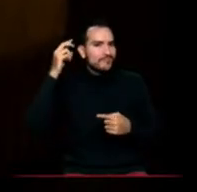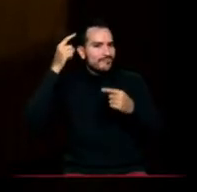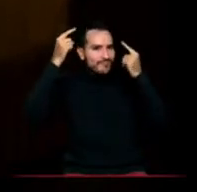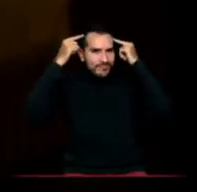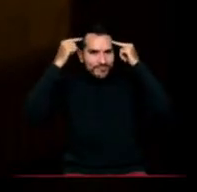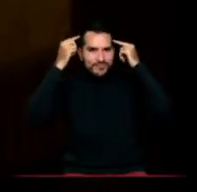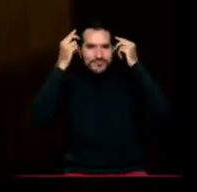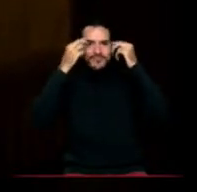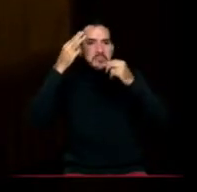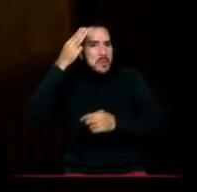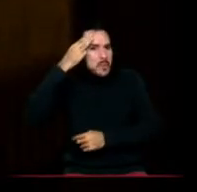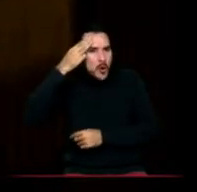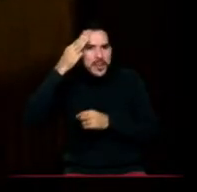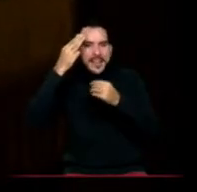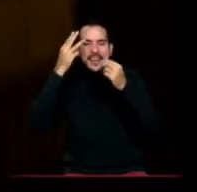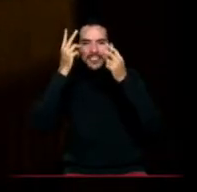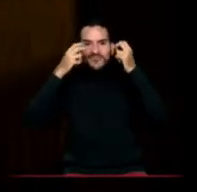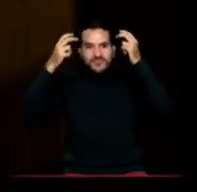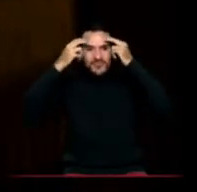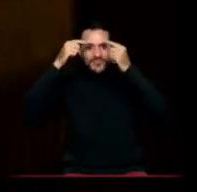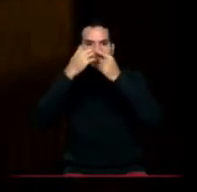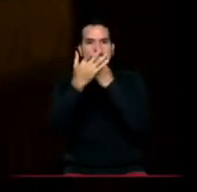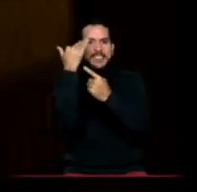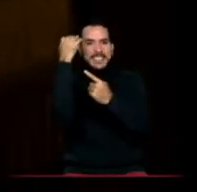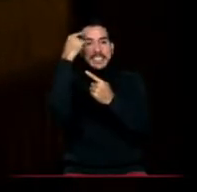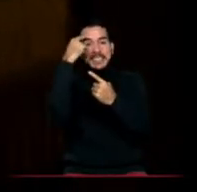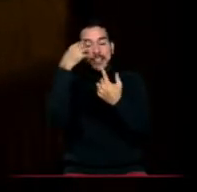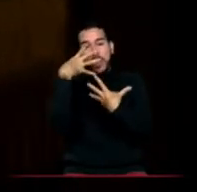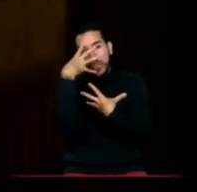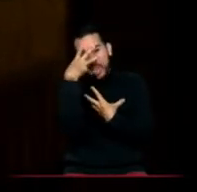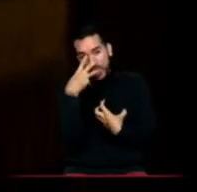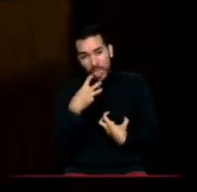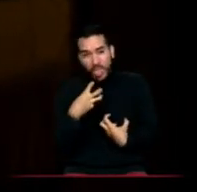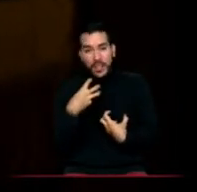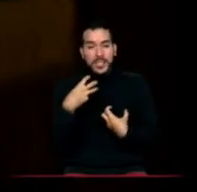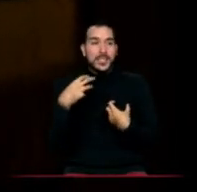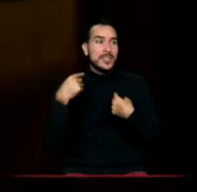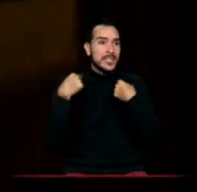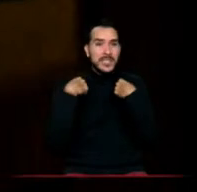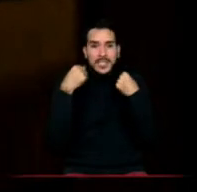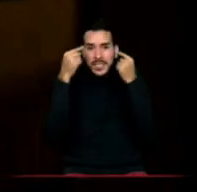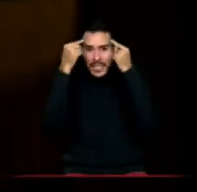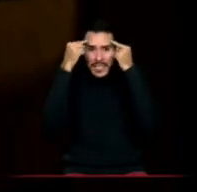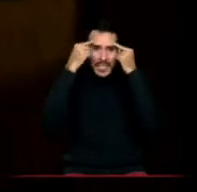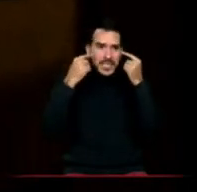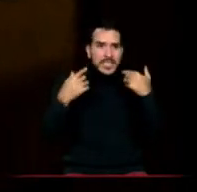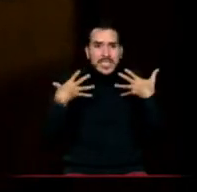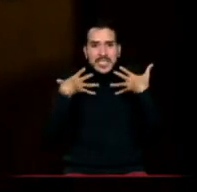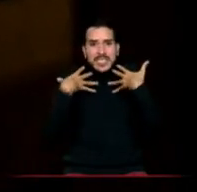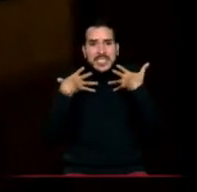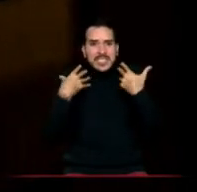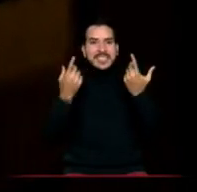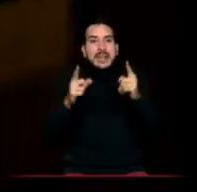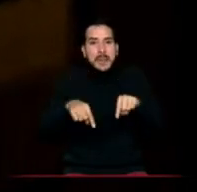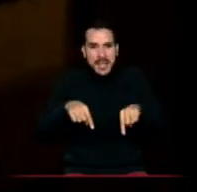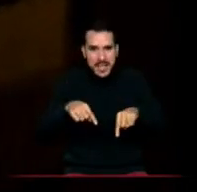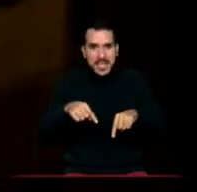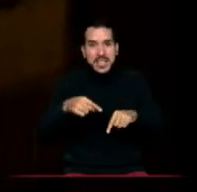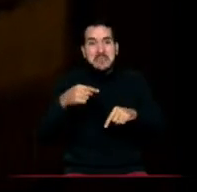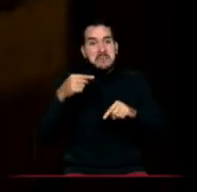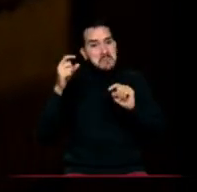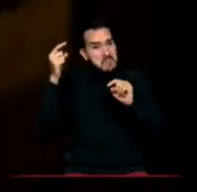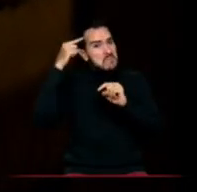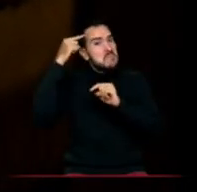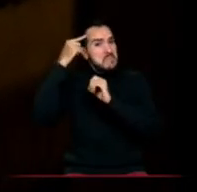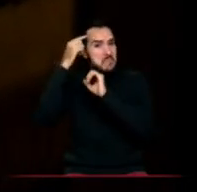alteraciones en memoria, alteraciones emocionales, ansiedad, depresión. Incluso de forma crónica tiene más riesgo de desarrollar demencia.